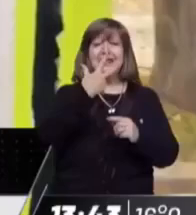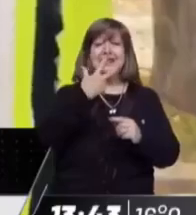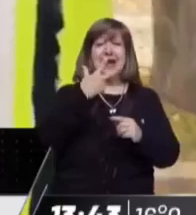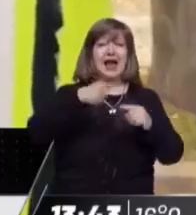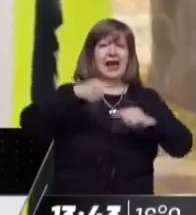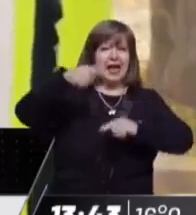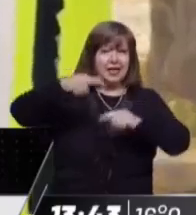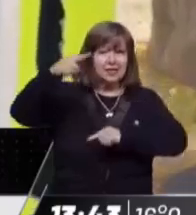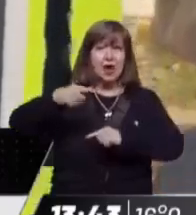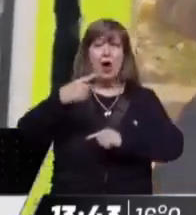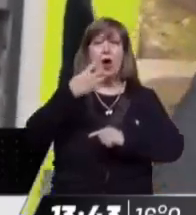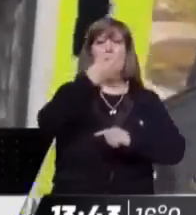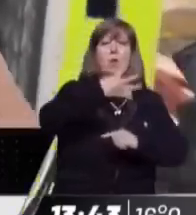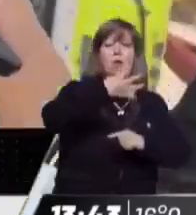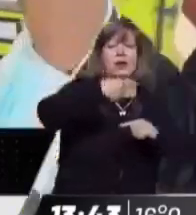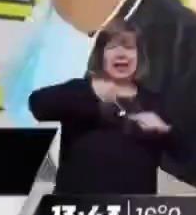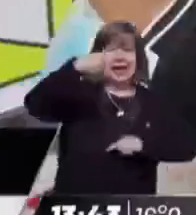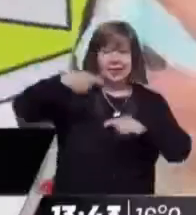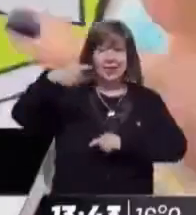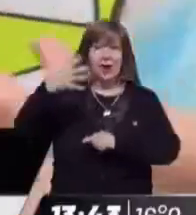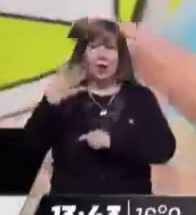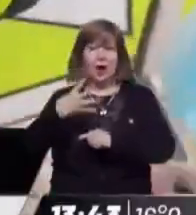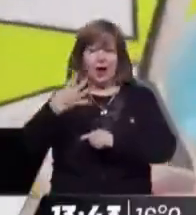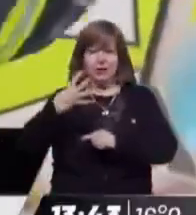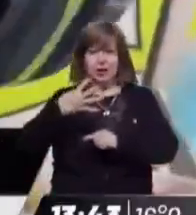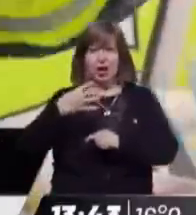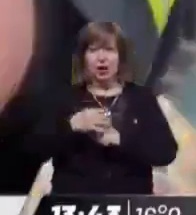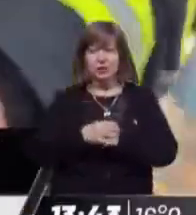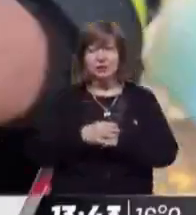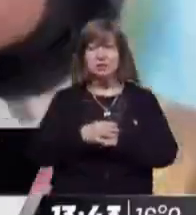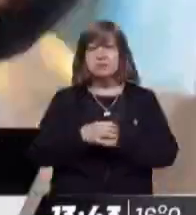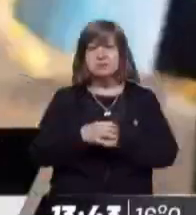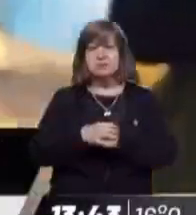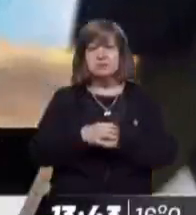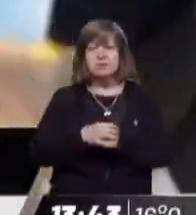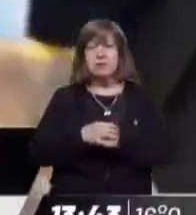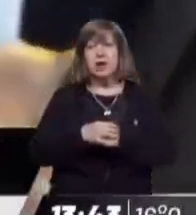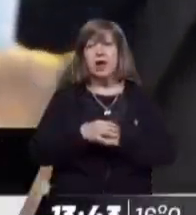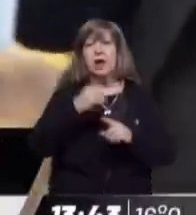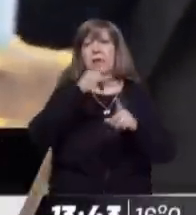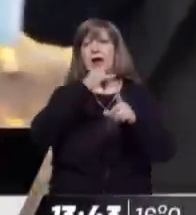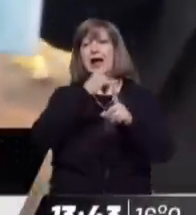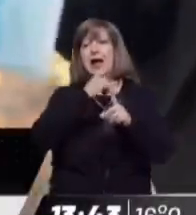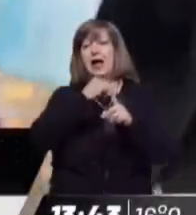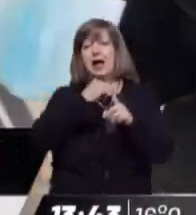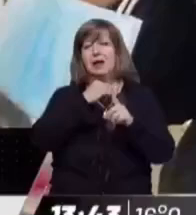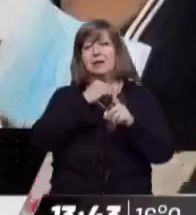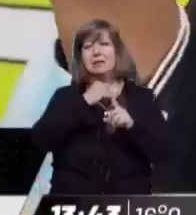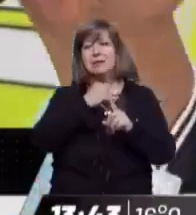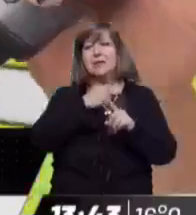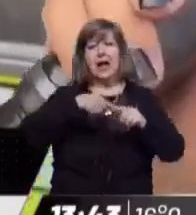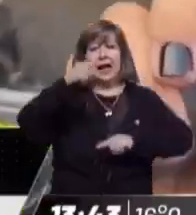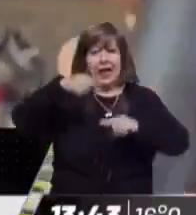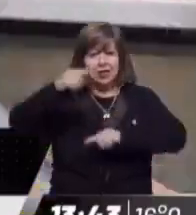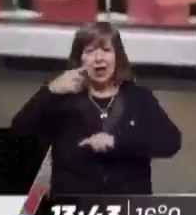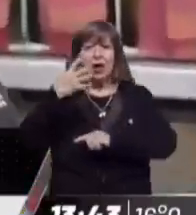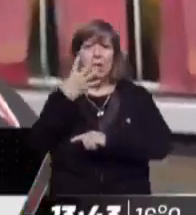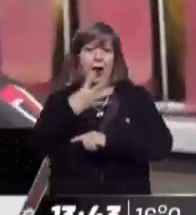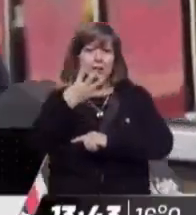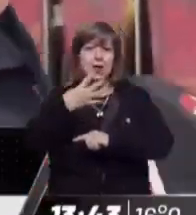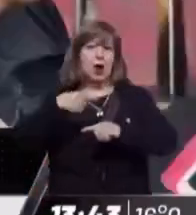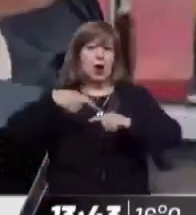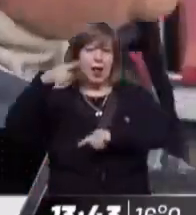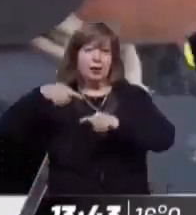agua durante la intervención te tomás, sin querer. ¿Intervención de cuánto tiempo? Un litro, medio litro y pasa. 4 litros de agua por lo